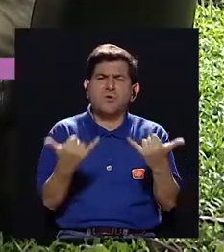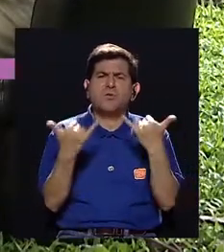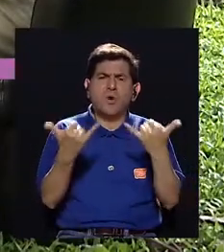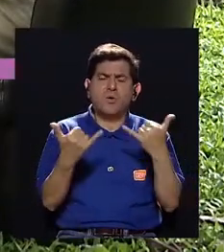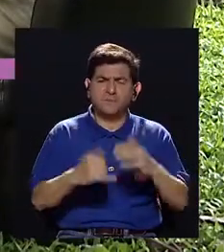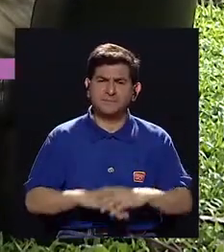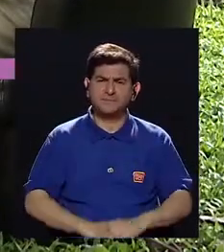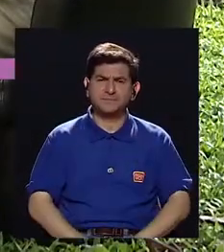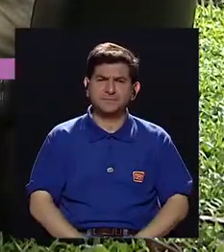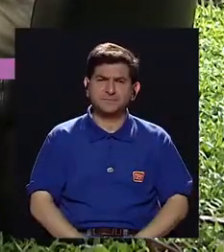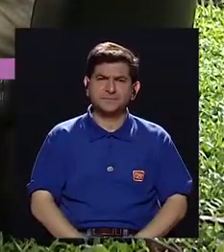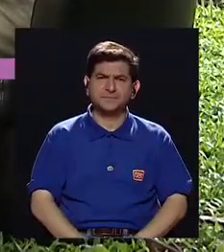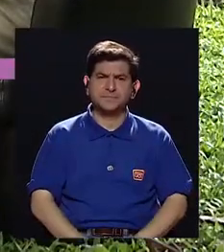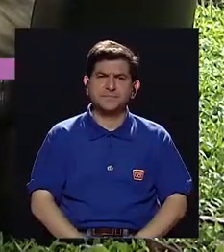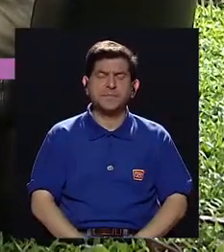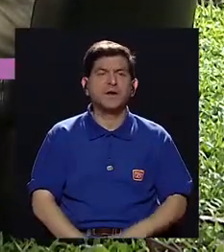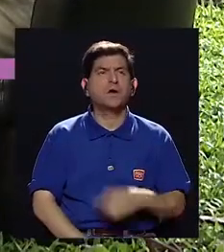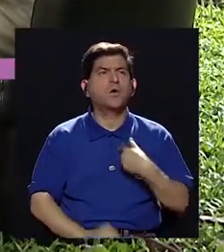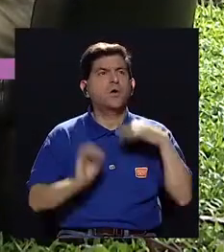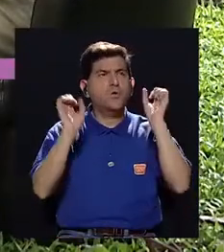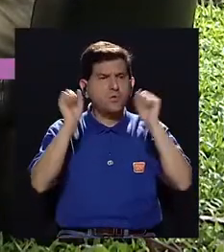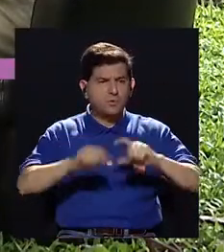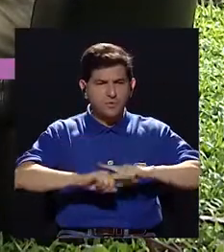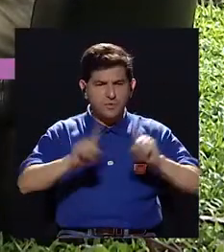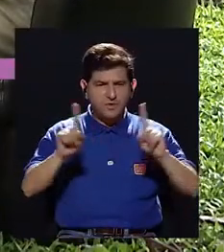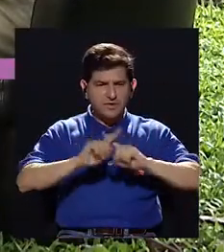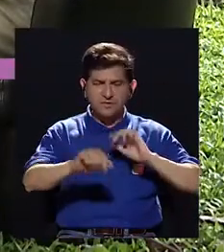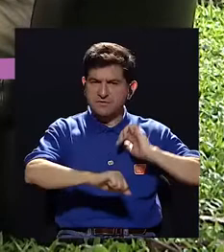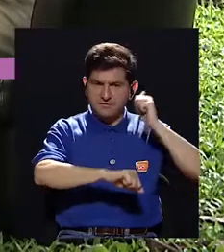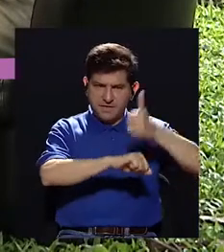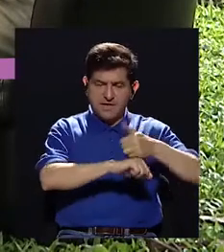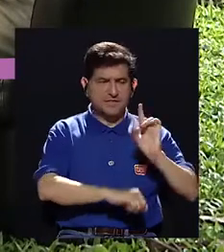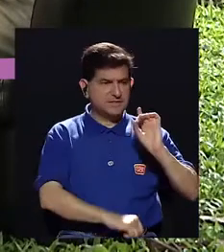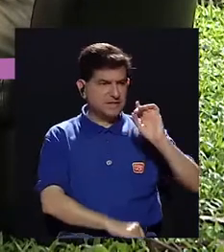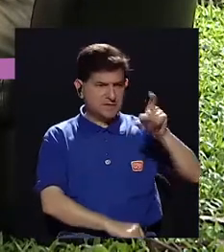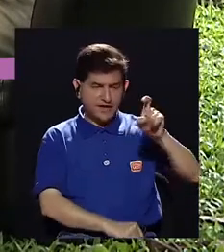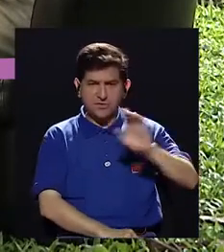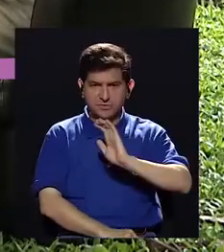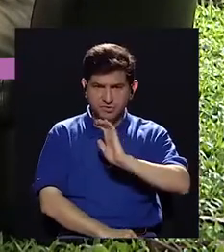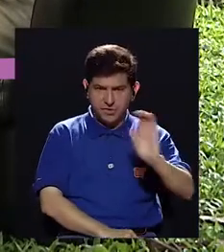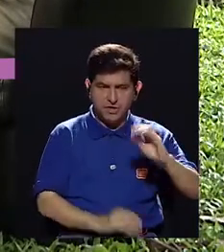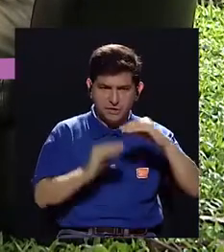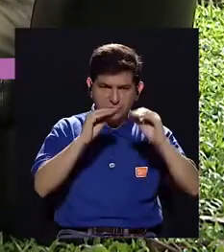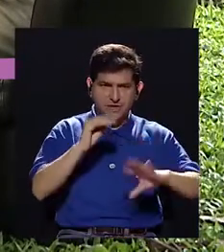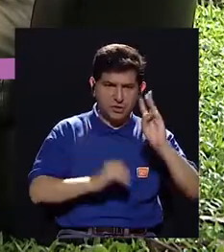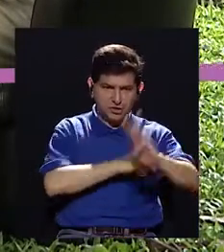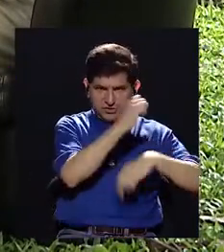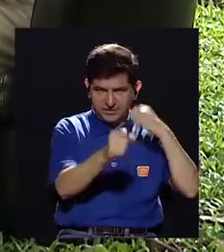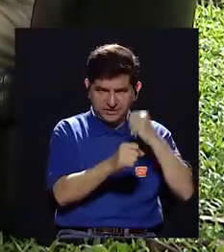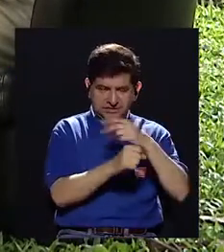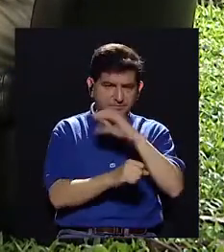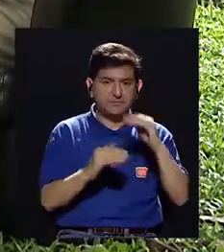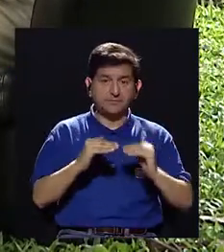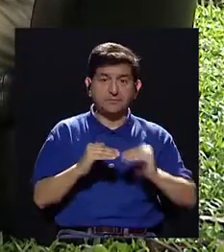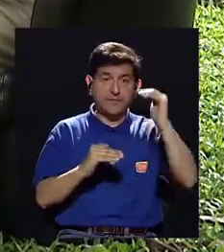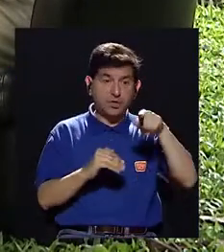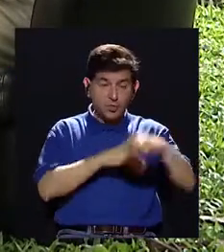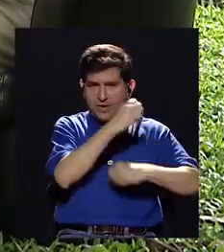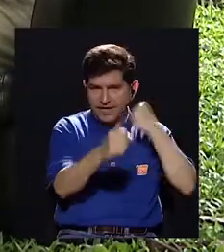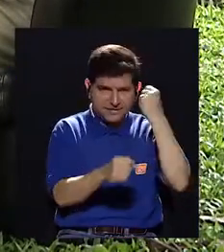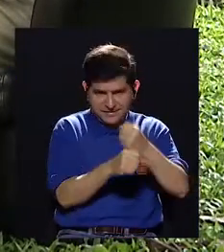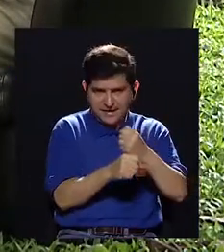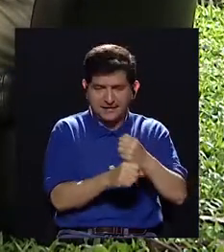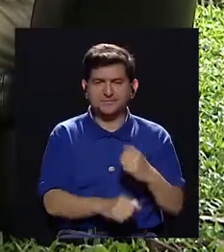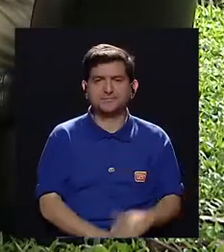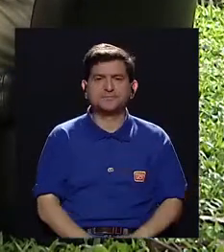día? Claro, bueno, uno podría hacer diferencias en hacer el diagnóstico en niños menores de 6 años y mayores de esa